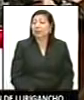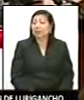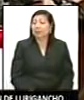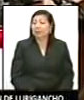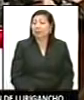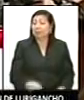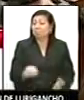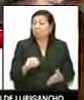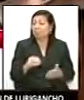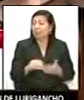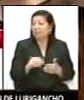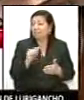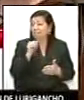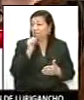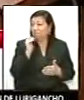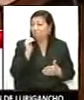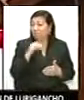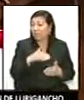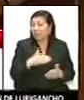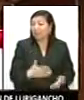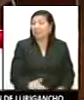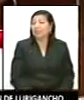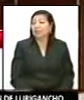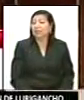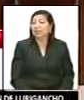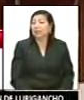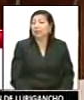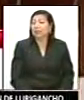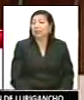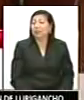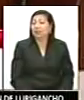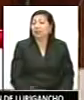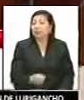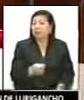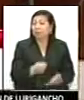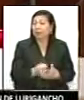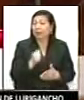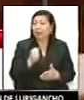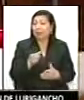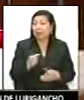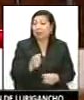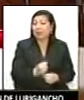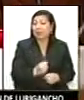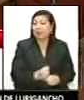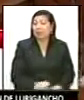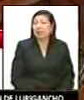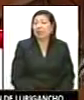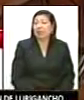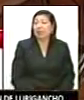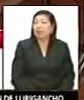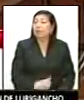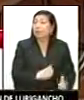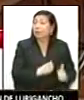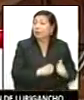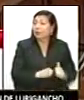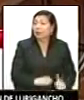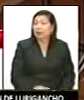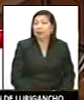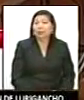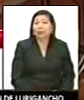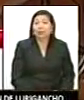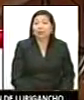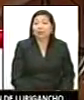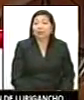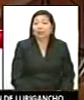ponen una falsa dicotomía, una falsa alternativa, es si le pago los derechos a los trabajadores, esto va a afectar la